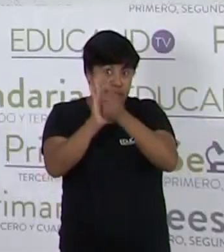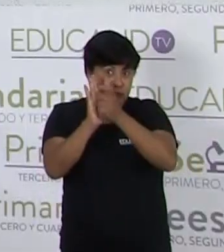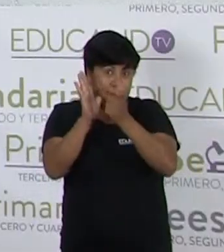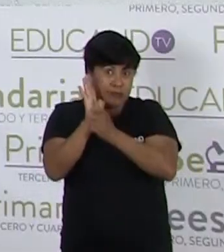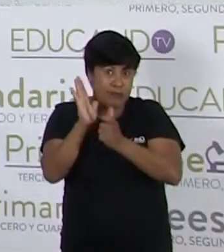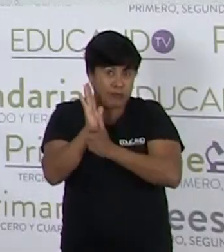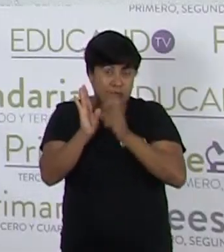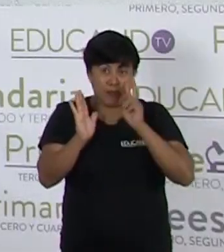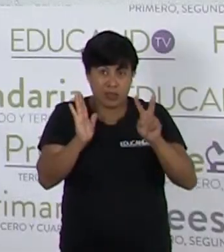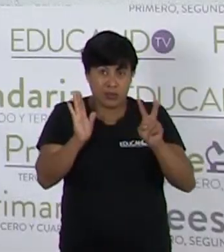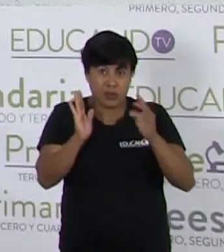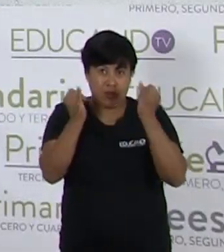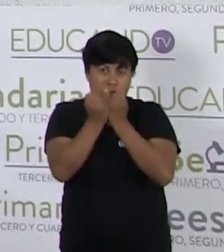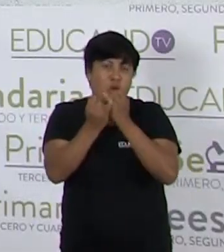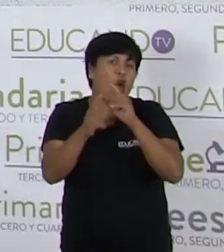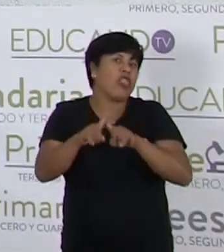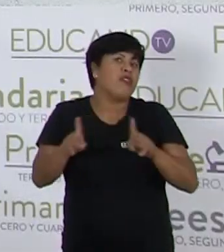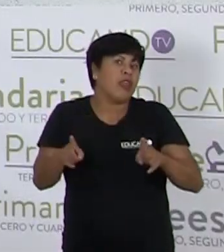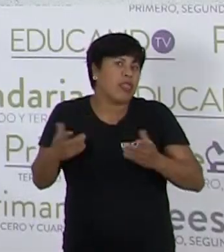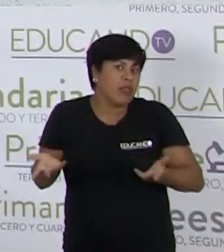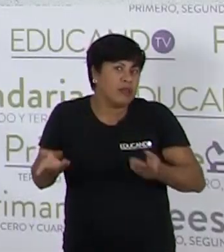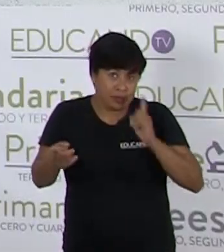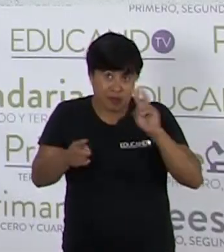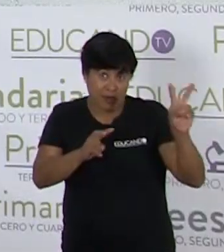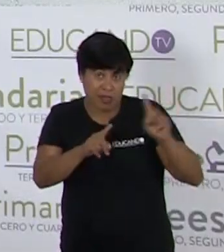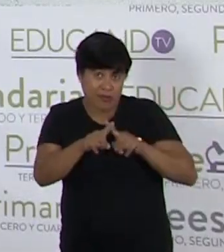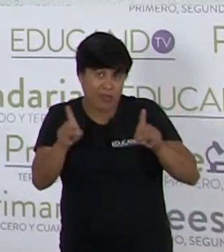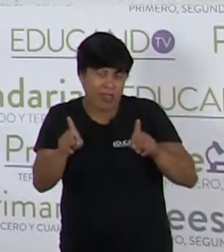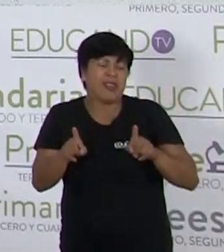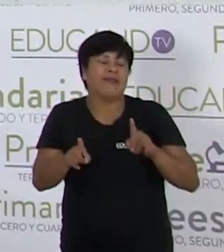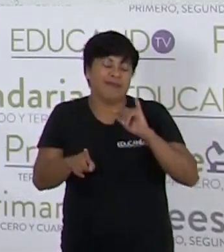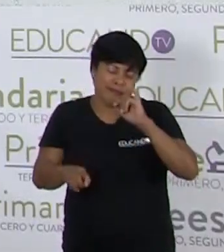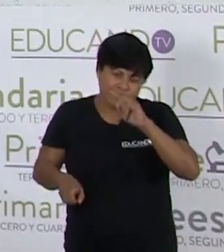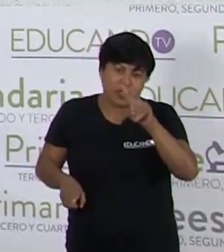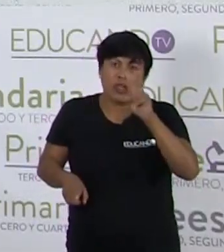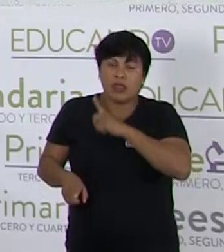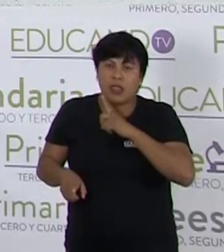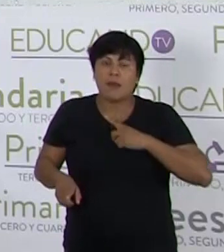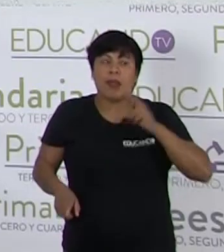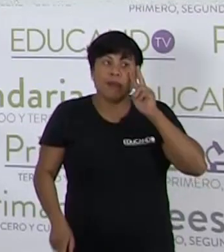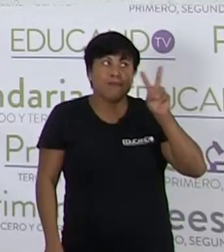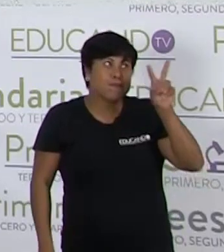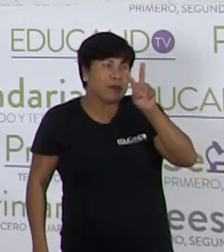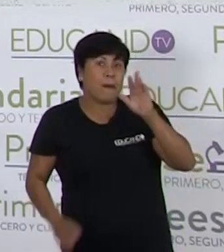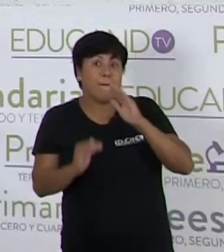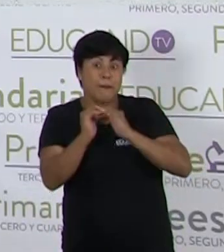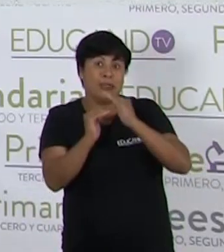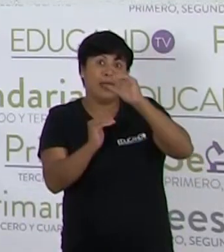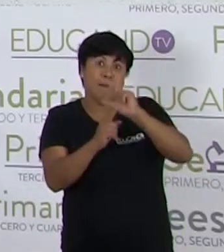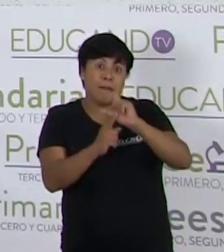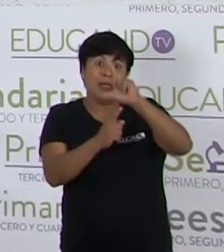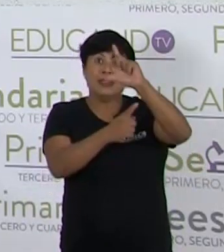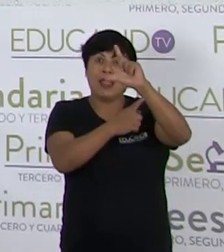¿O ves que están diferentes? Se ven diferentes, ¿verdad? Si observas, aquí esta está más grande y esta está